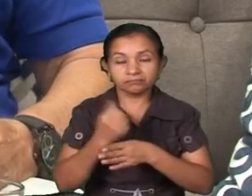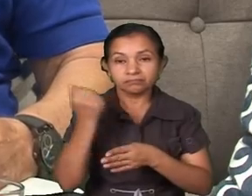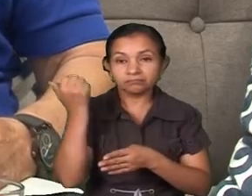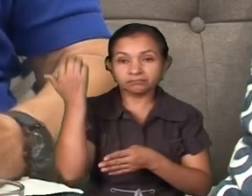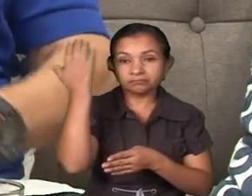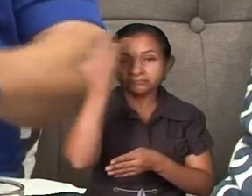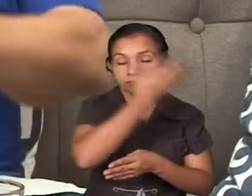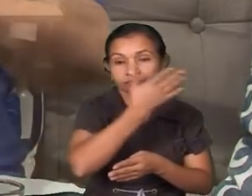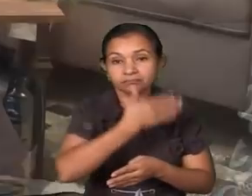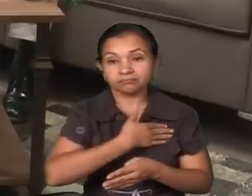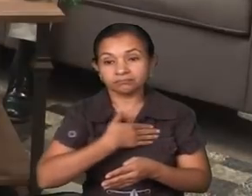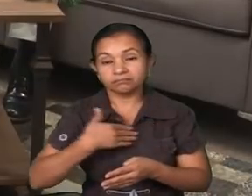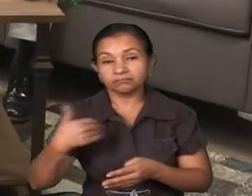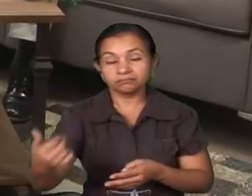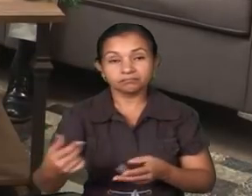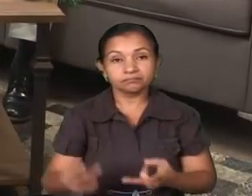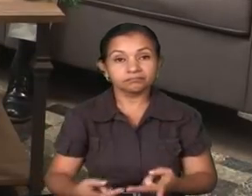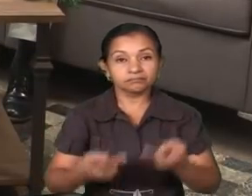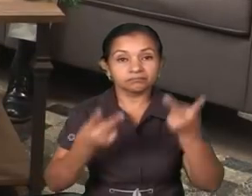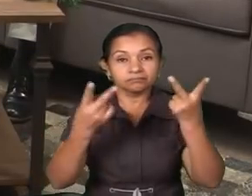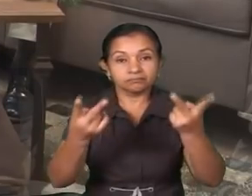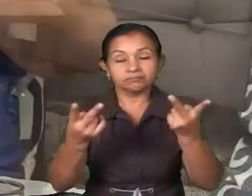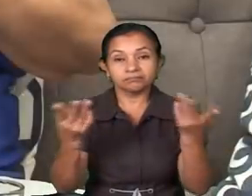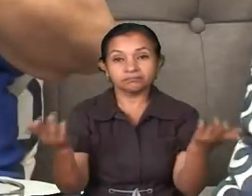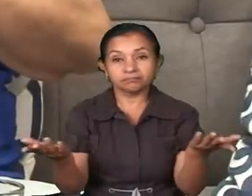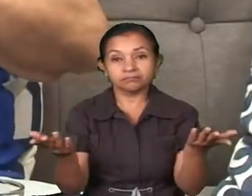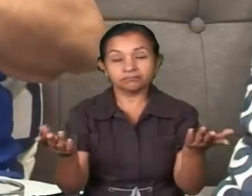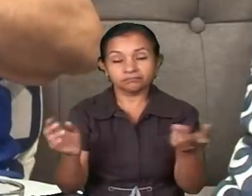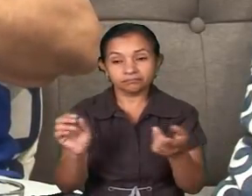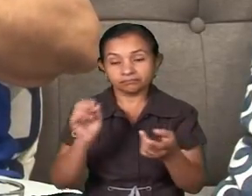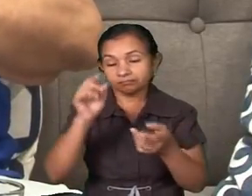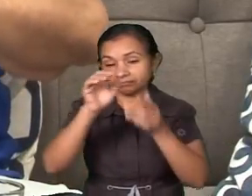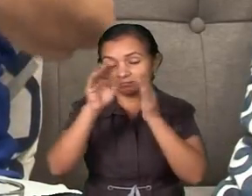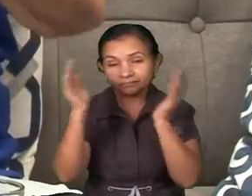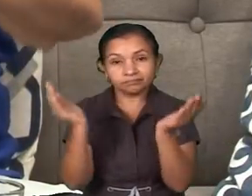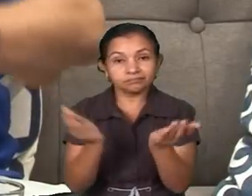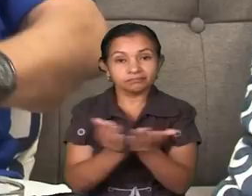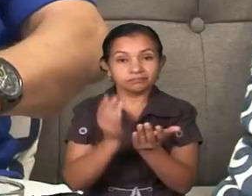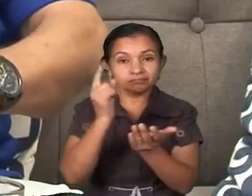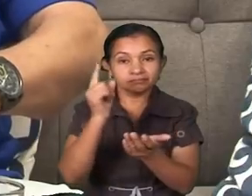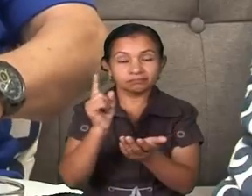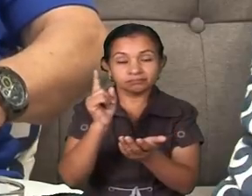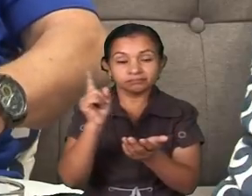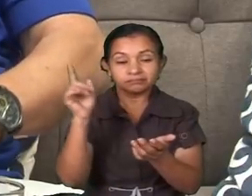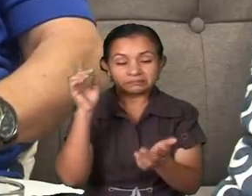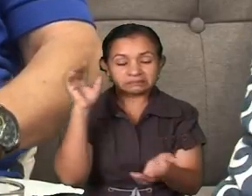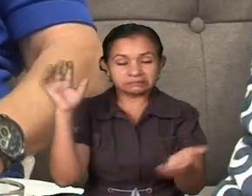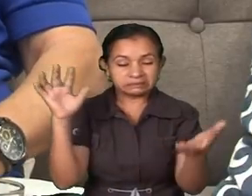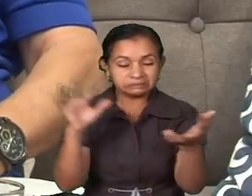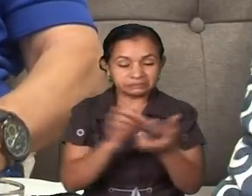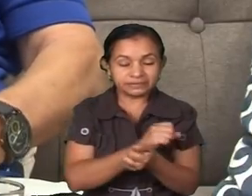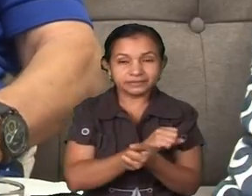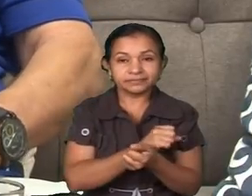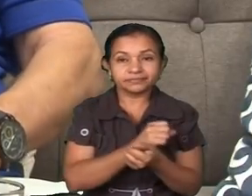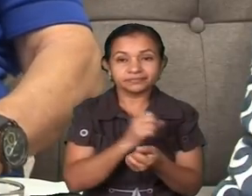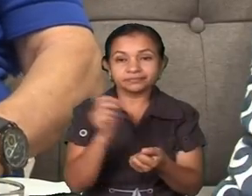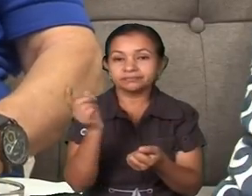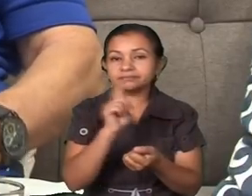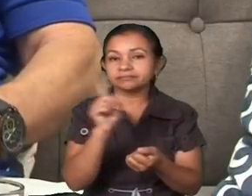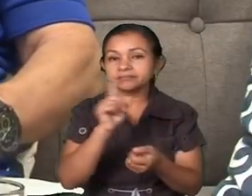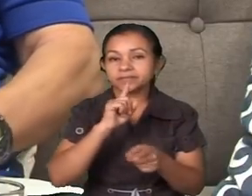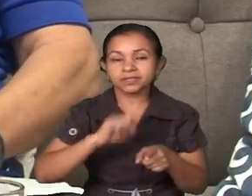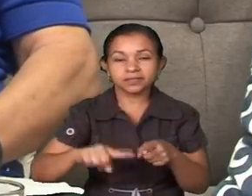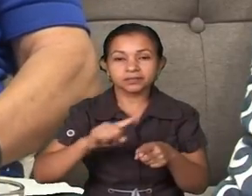en África, en el Magreb, que estaba a nivel de primer mundismo. Lo destruyeron por no pagarle